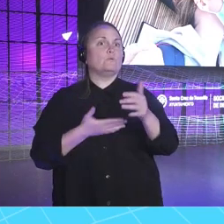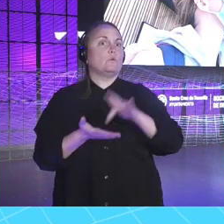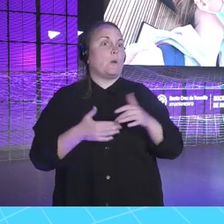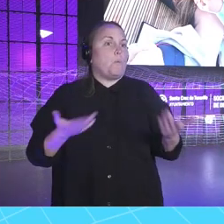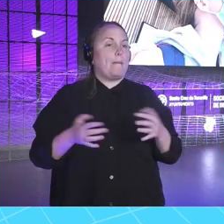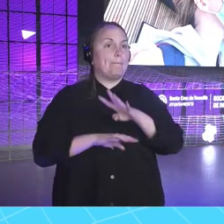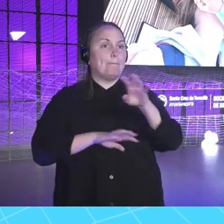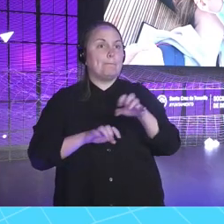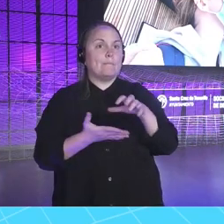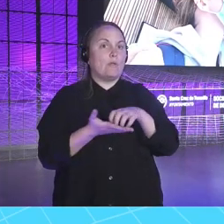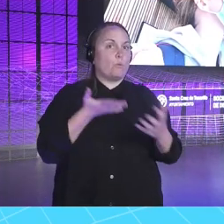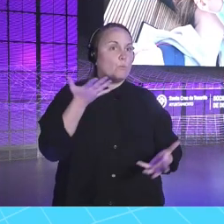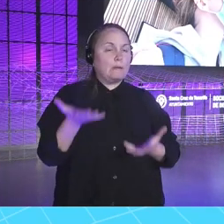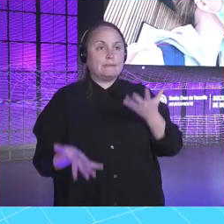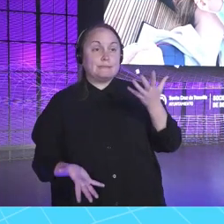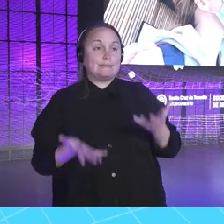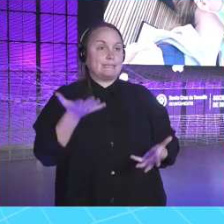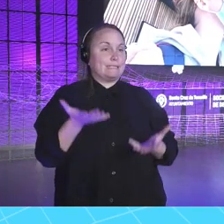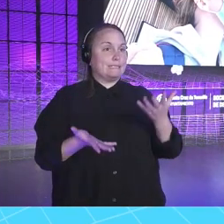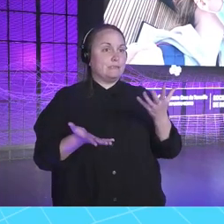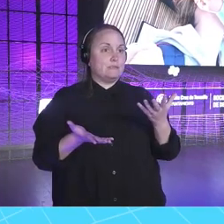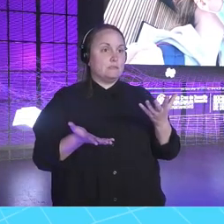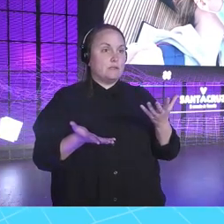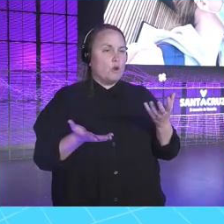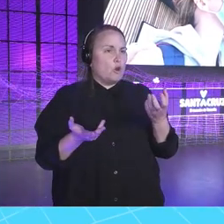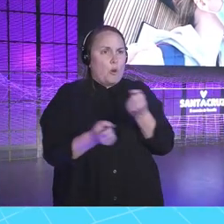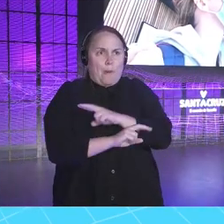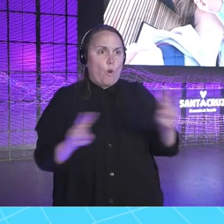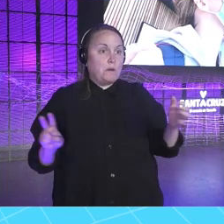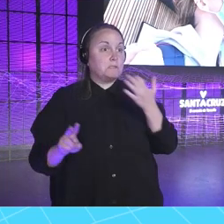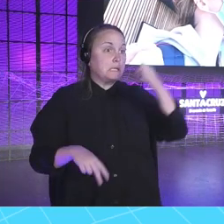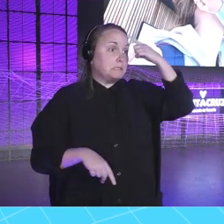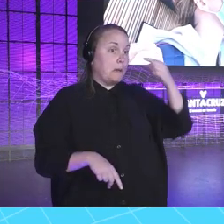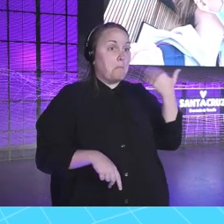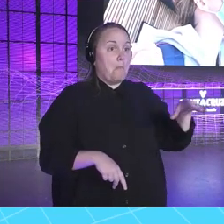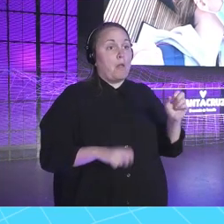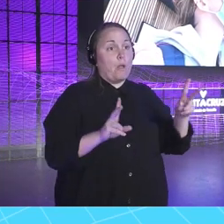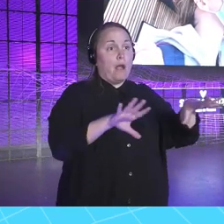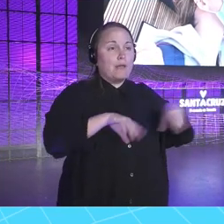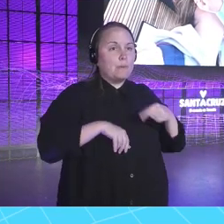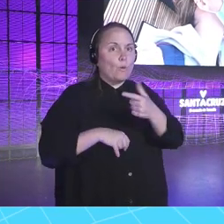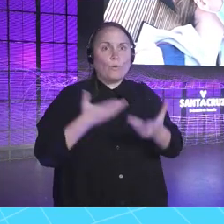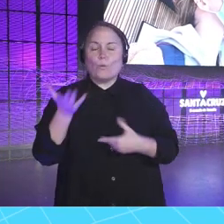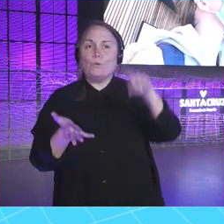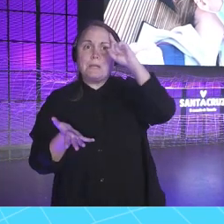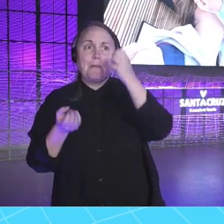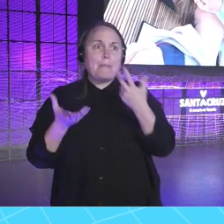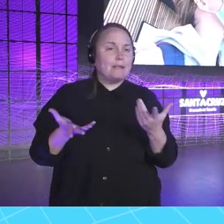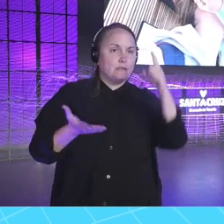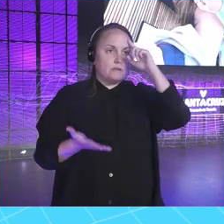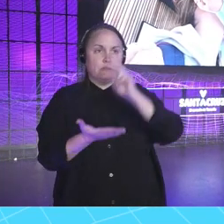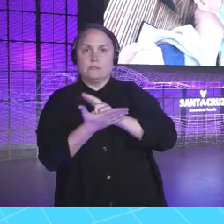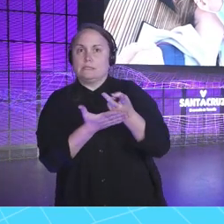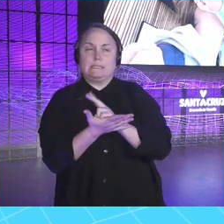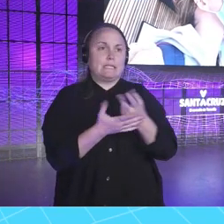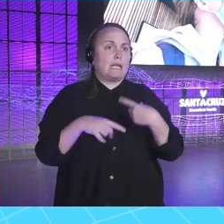pasará y la incertidumbre es peor que la mala noticia cuando no sabes si algo irá bien o mal eso no dormir esos nervios es